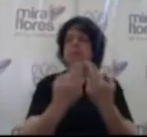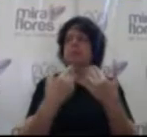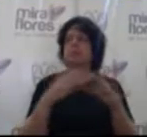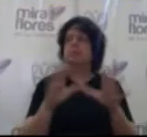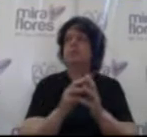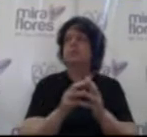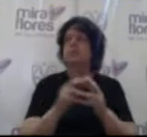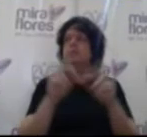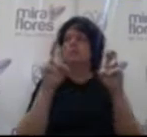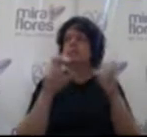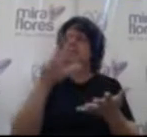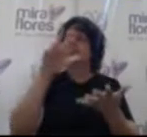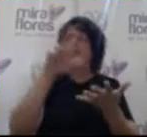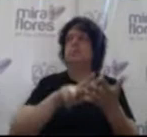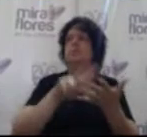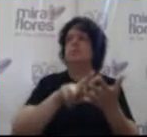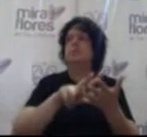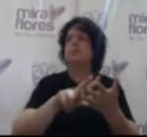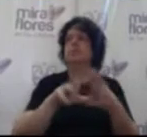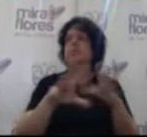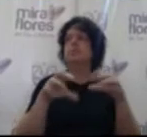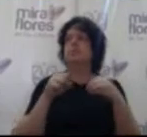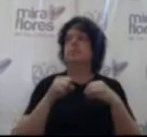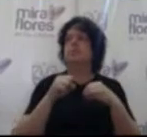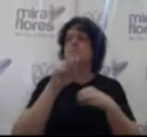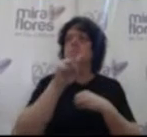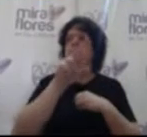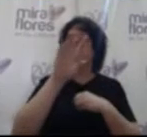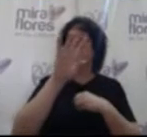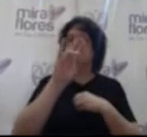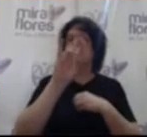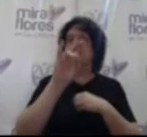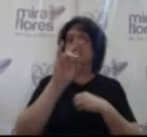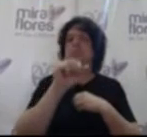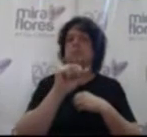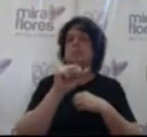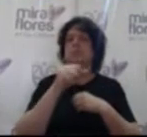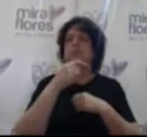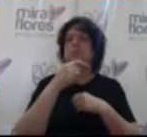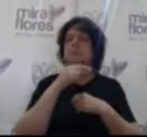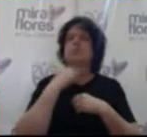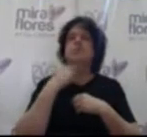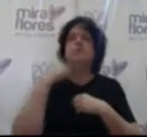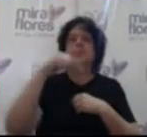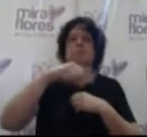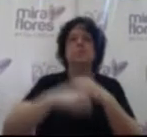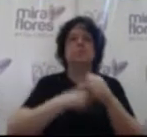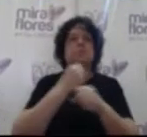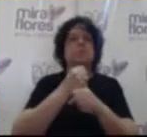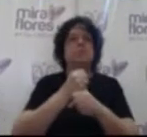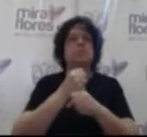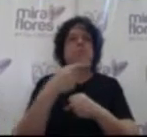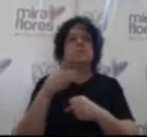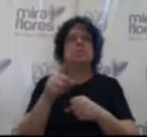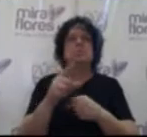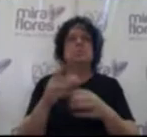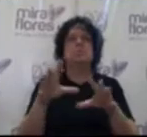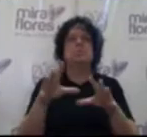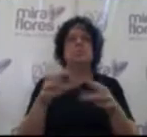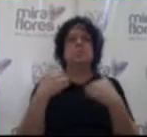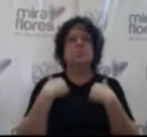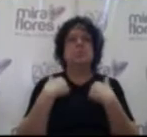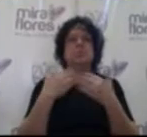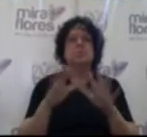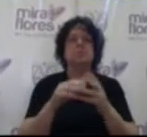la aprobación del acta de la sesión ordinaria de Consejo de fecha 27 de noviembre de este año. La tienen todos en posesión,